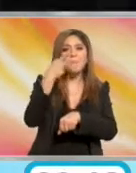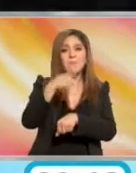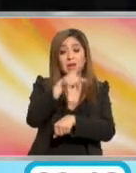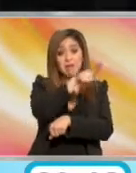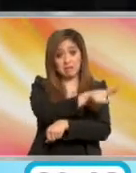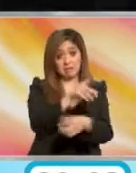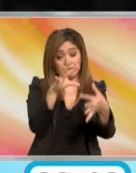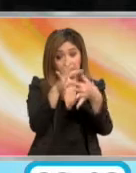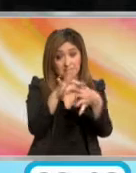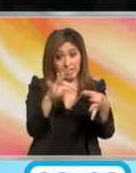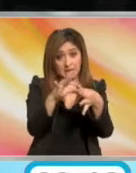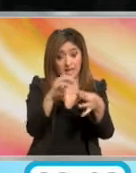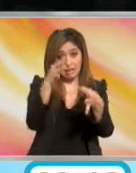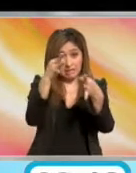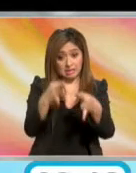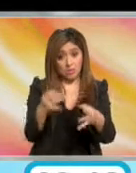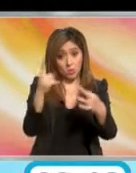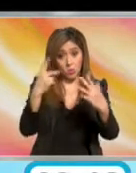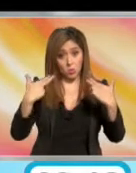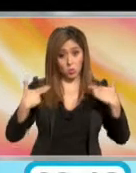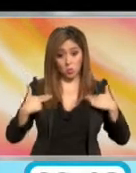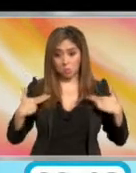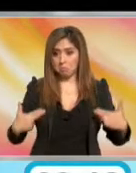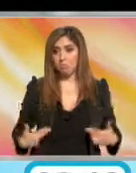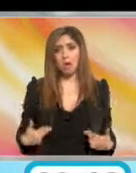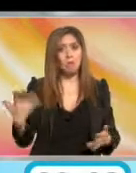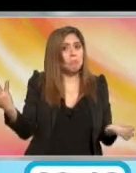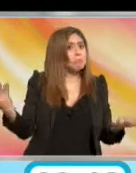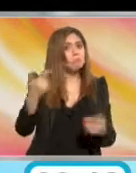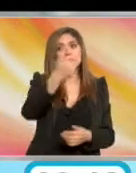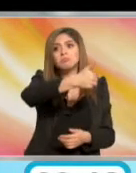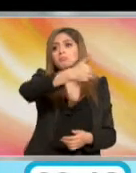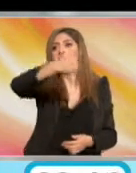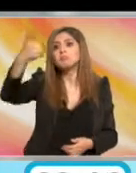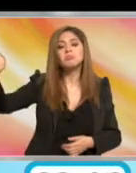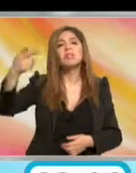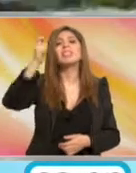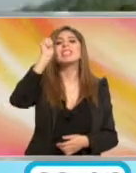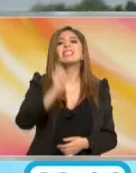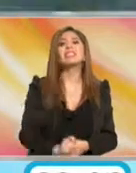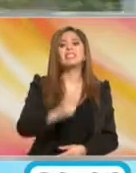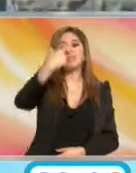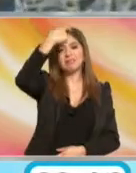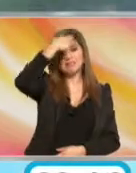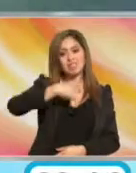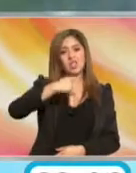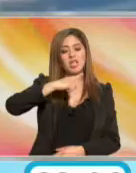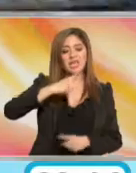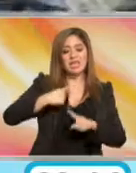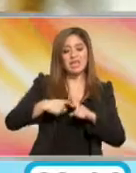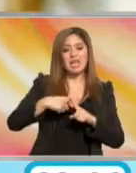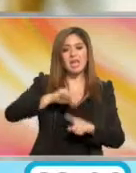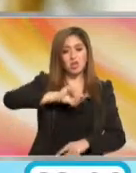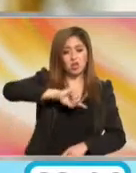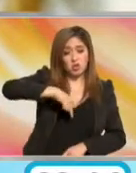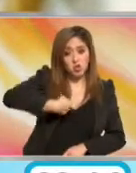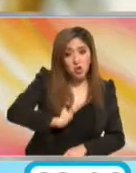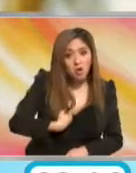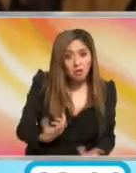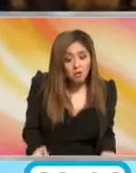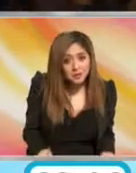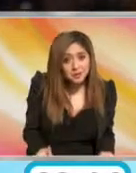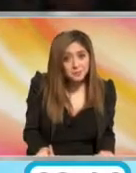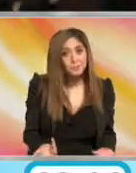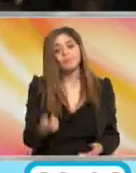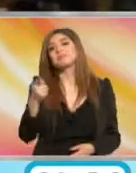hablando de un ser humano en general, que podríamos ser cualquiera, que se está buscando a sí mismo. El hecho de que él sea todo lo que les acabo de decir, pues